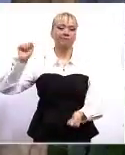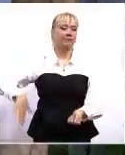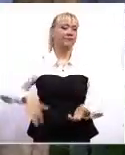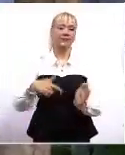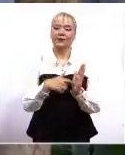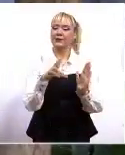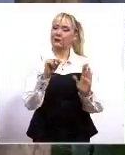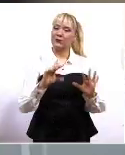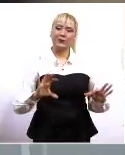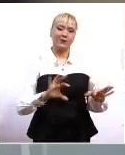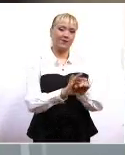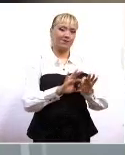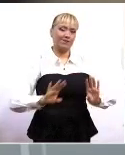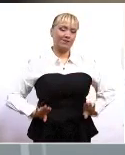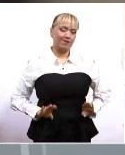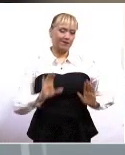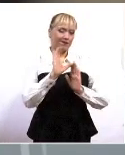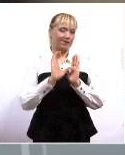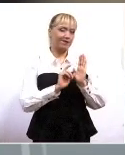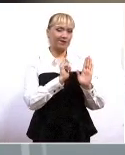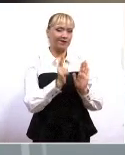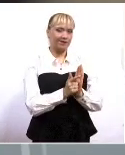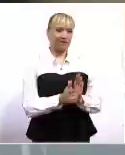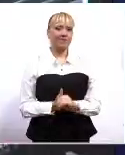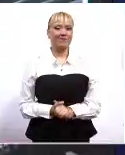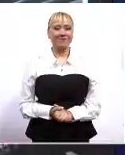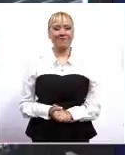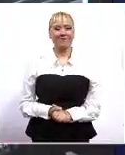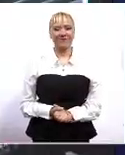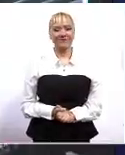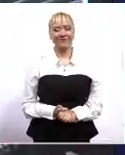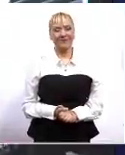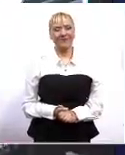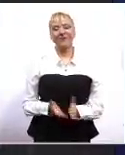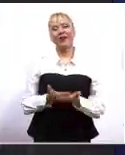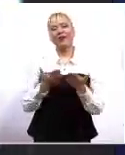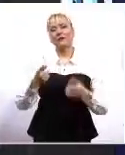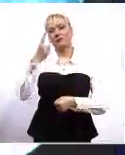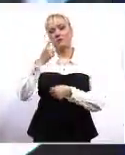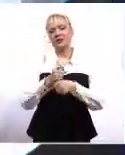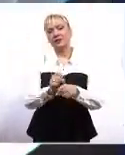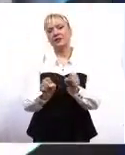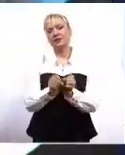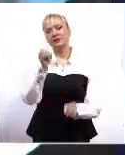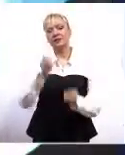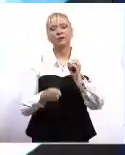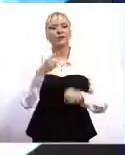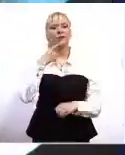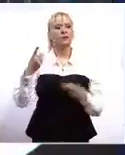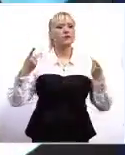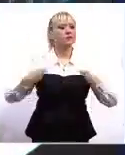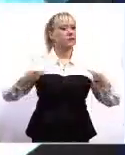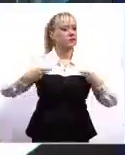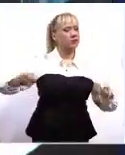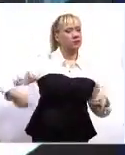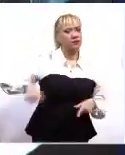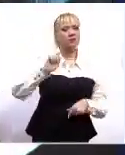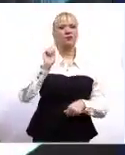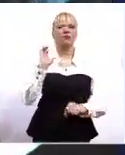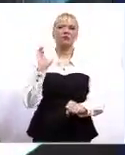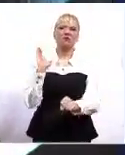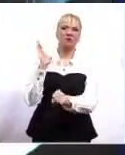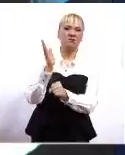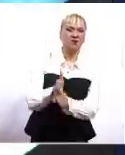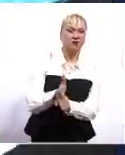del Poder Judicial de la Federación, Mario López Peña. Y la primera sala de la Corte determinó que las personas que fueron condenadas bajo